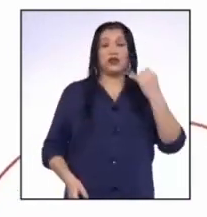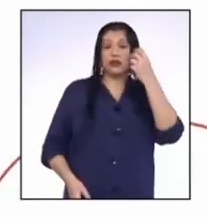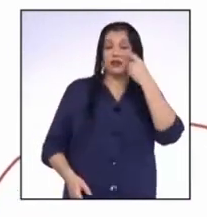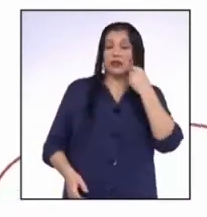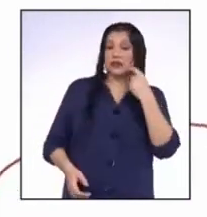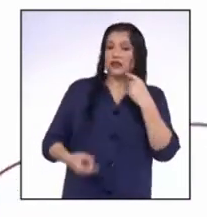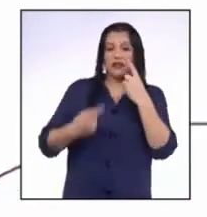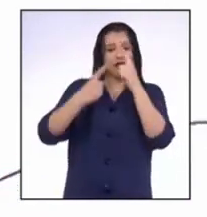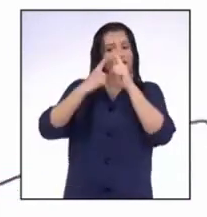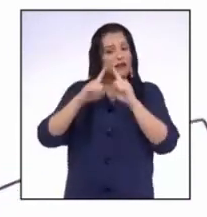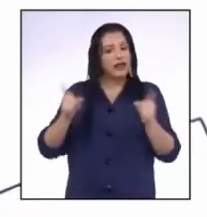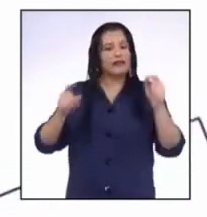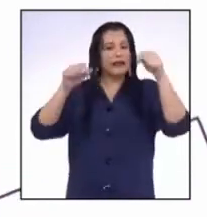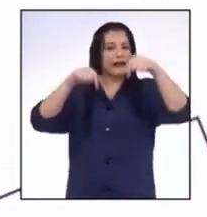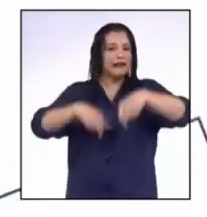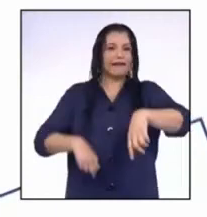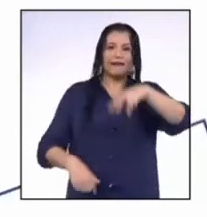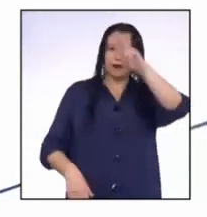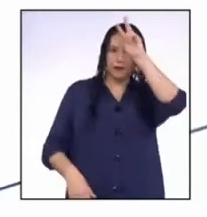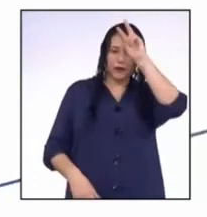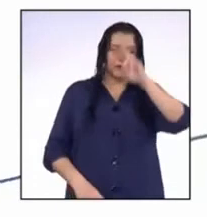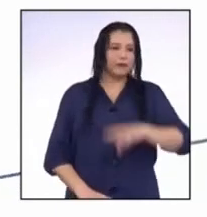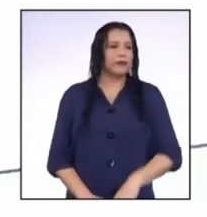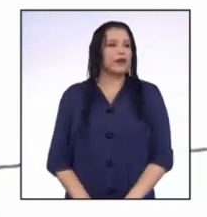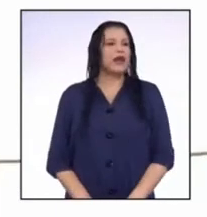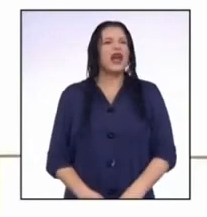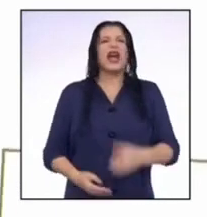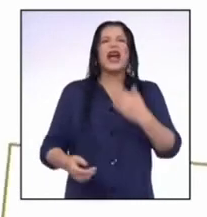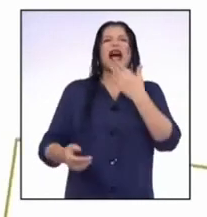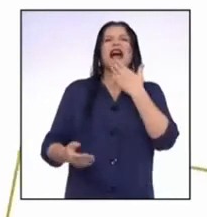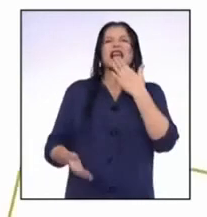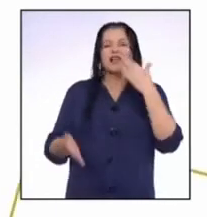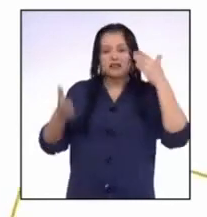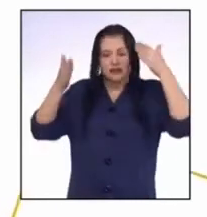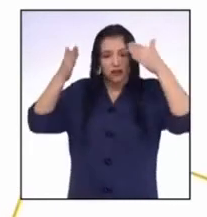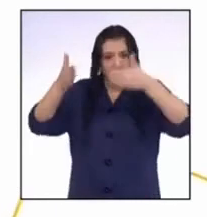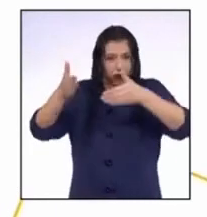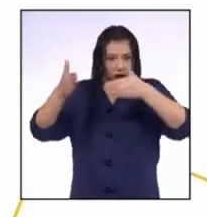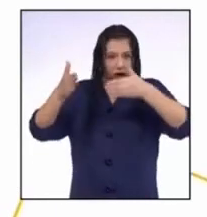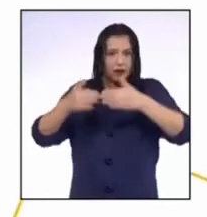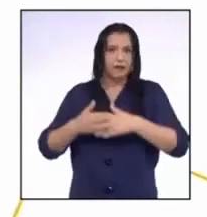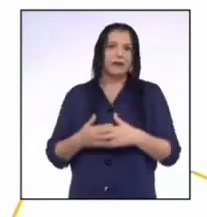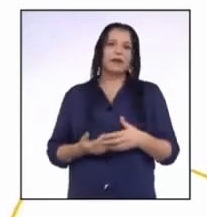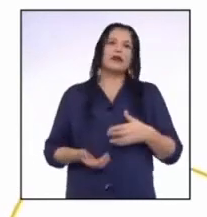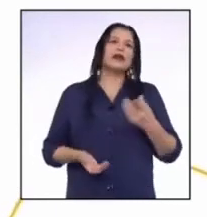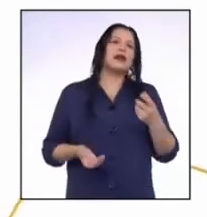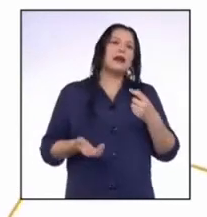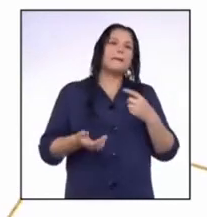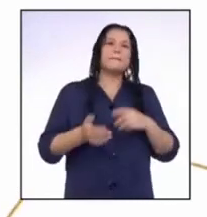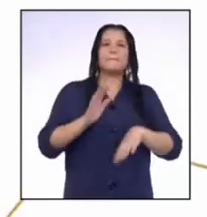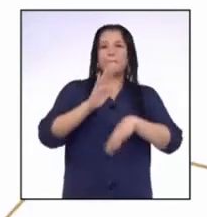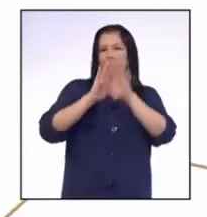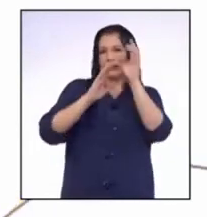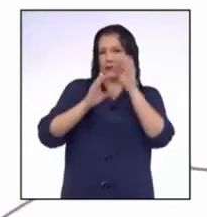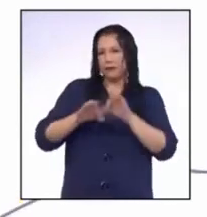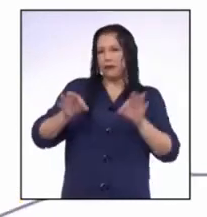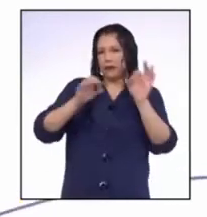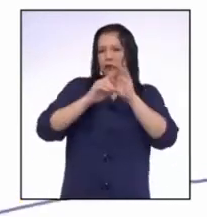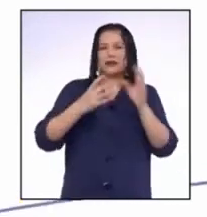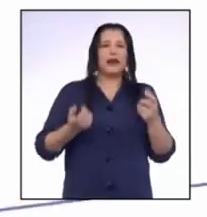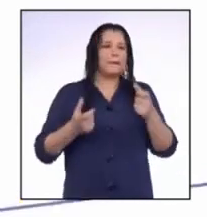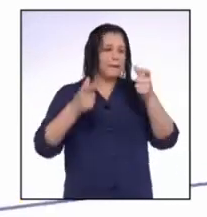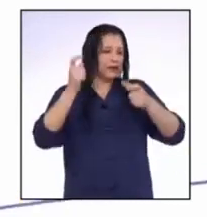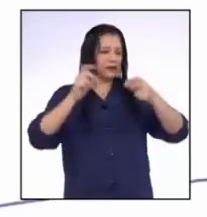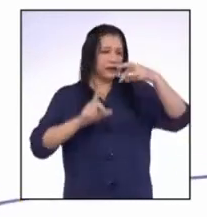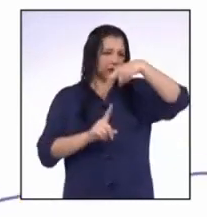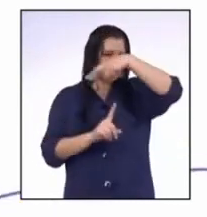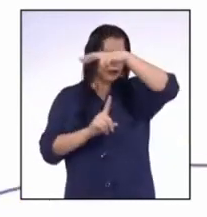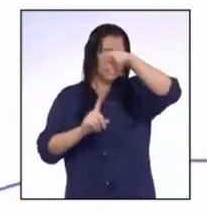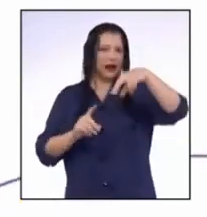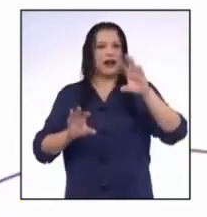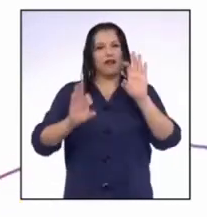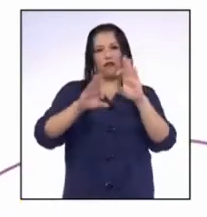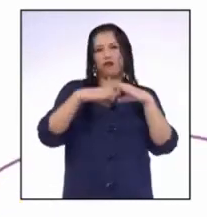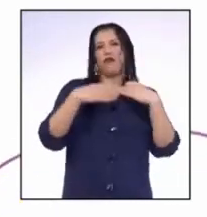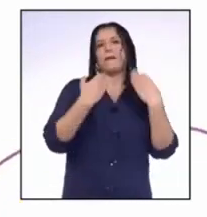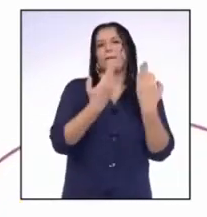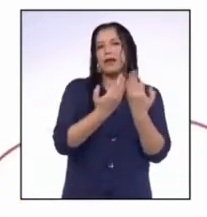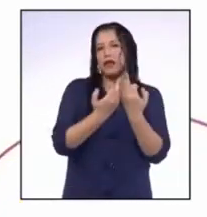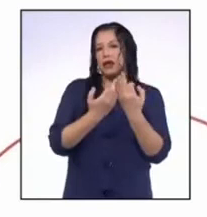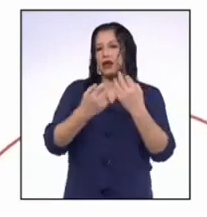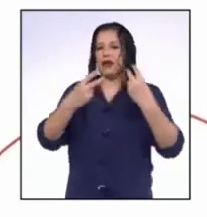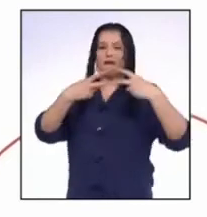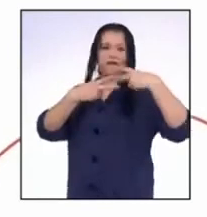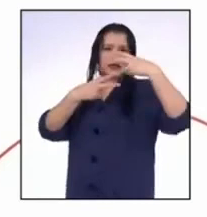su diversidad en el Perú. Destinatario. Principalmente las personas de nuestro alrededor, o sea, nuestra familia